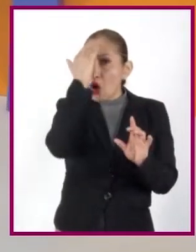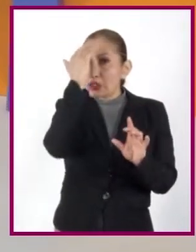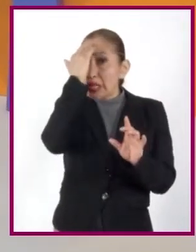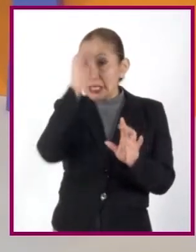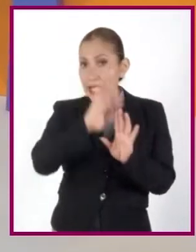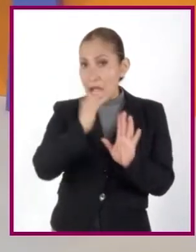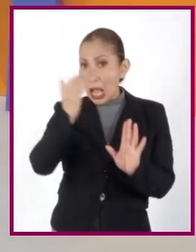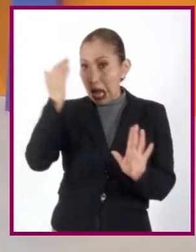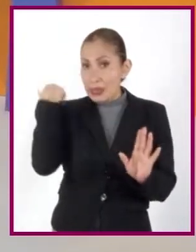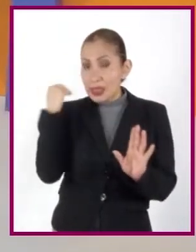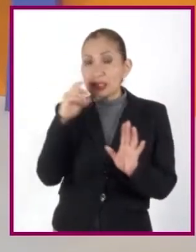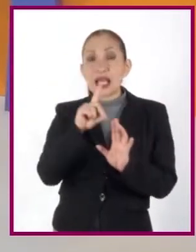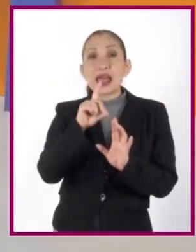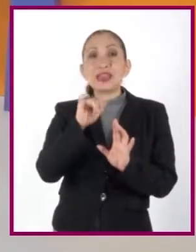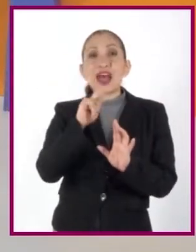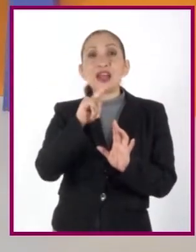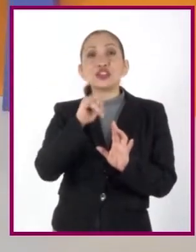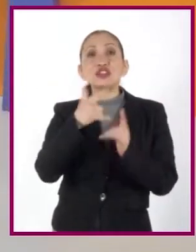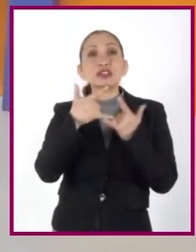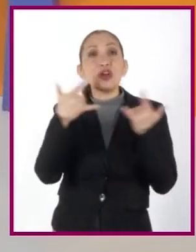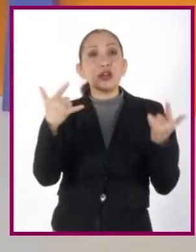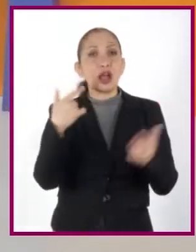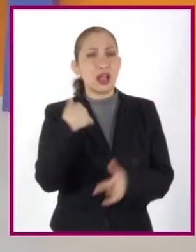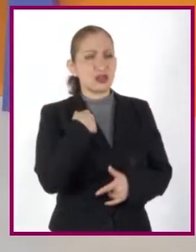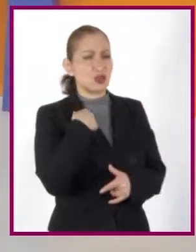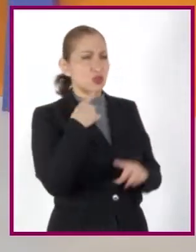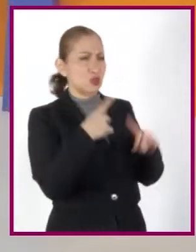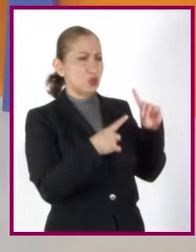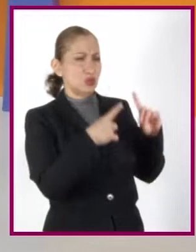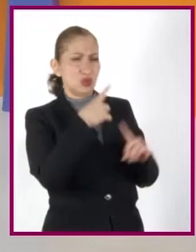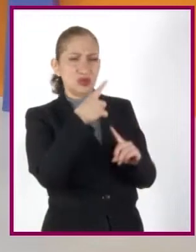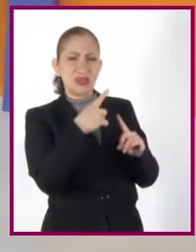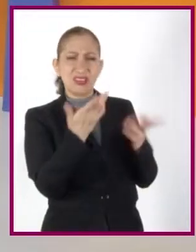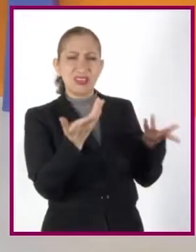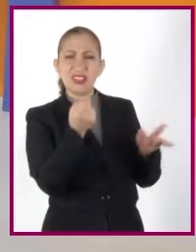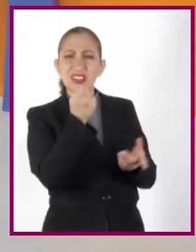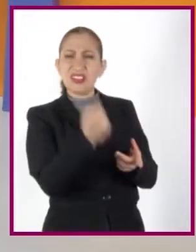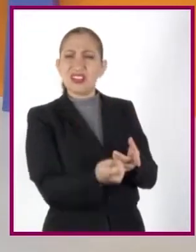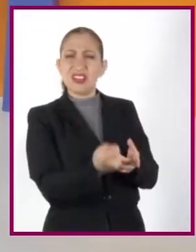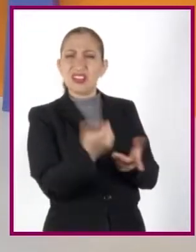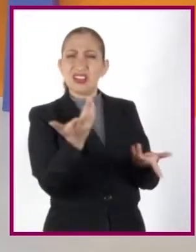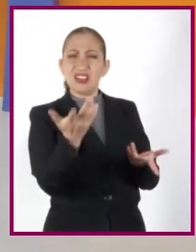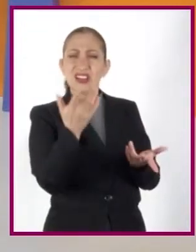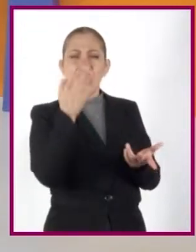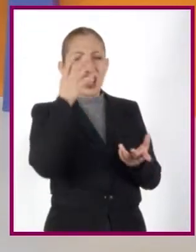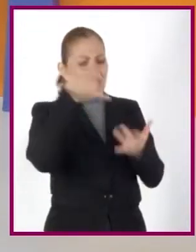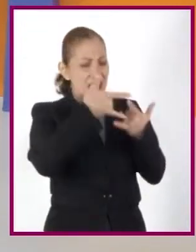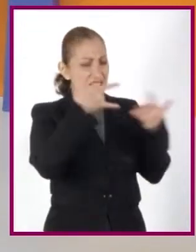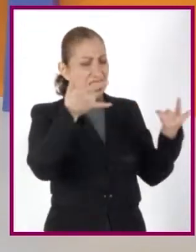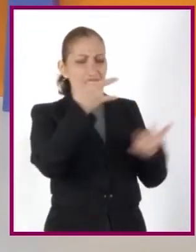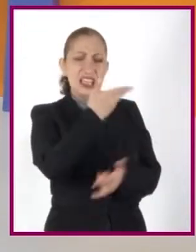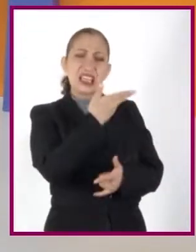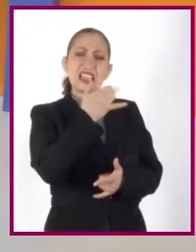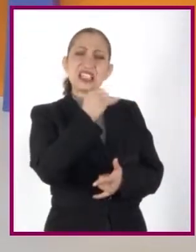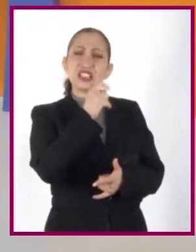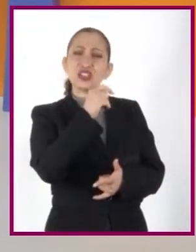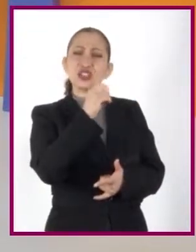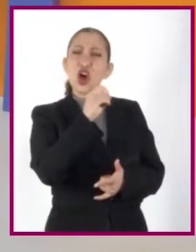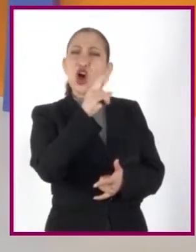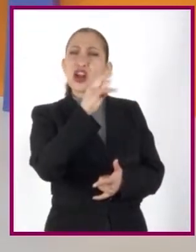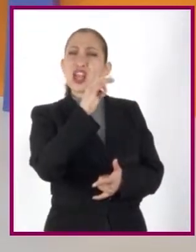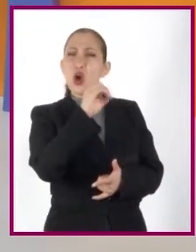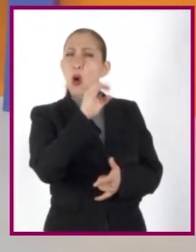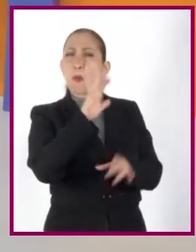ya mencionados datos históricos. Me surge la duda sobre a qué hace referencia el concepto histórico, profesor.